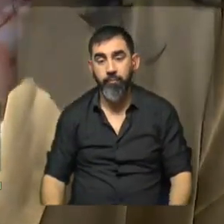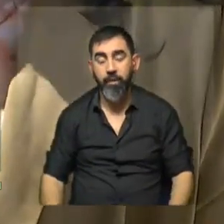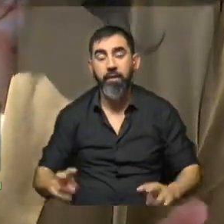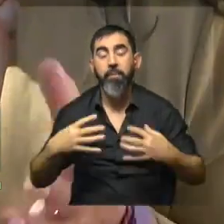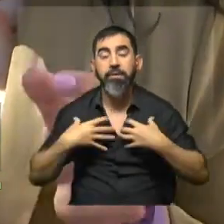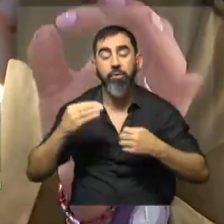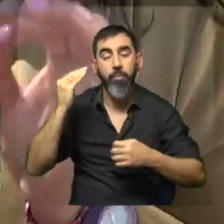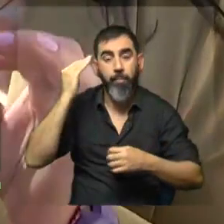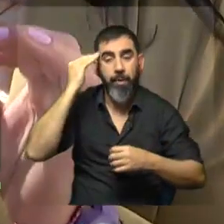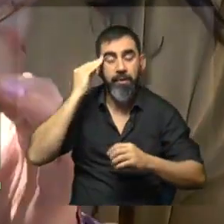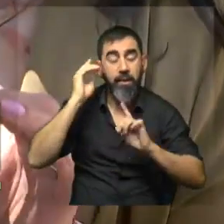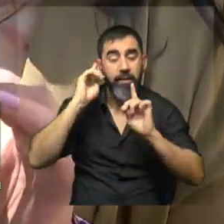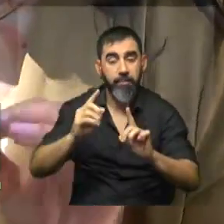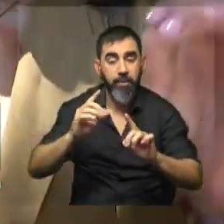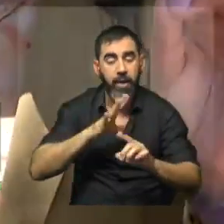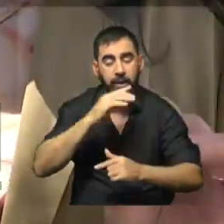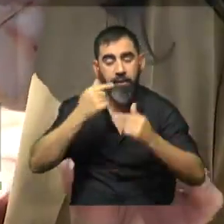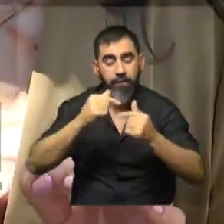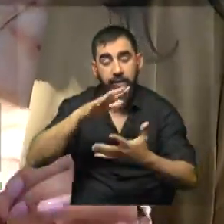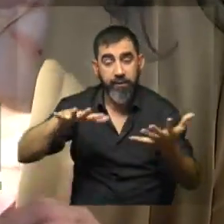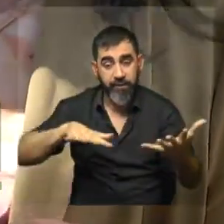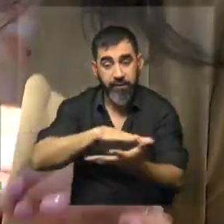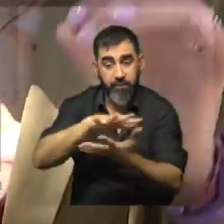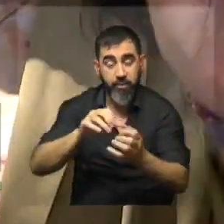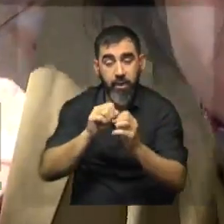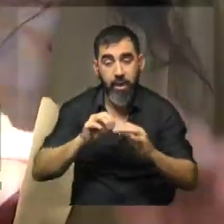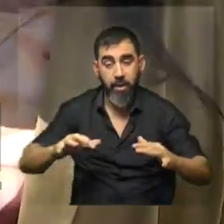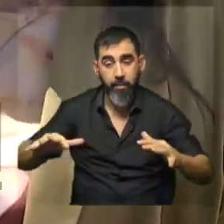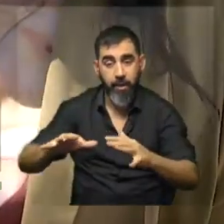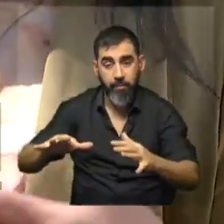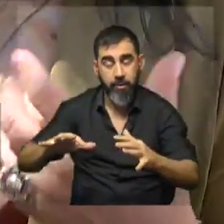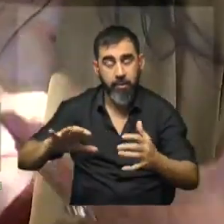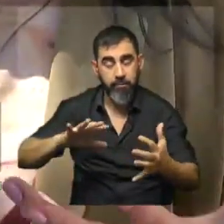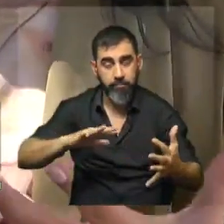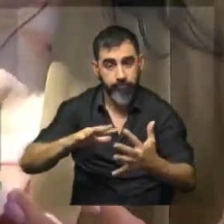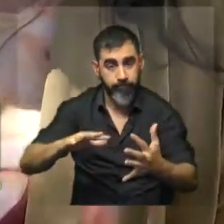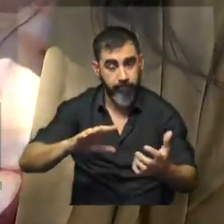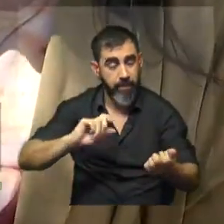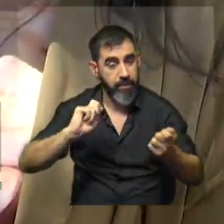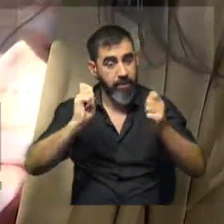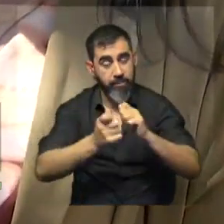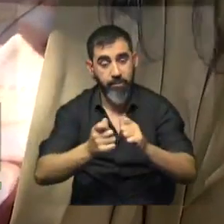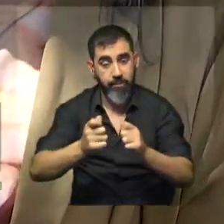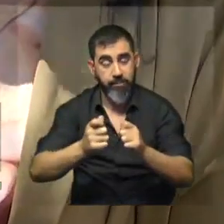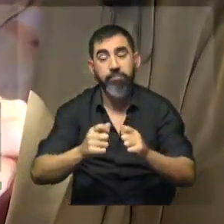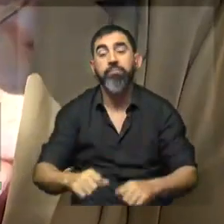salud mental también, son varias situaciones que la pandemia ha venido a sacudir la alfombra, como decimos nosotros en nuestro país, y son temas que